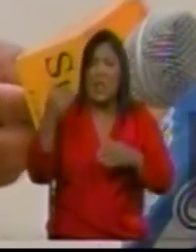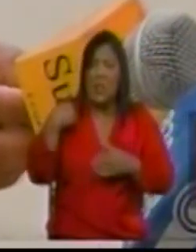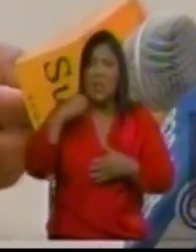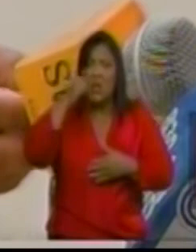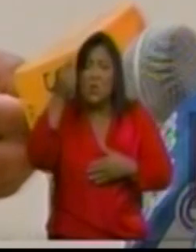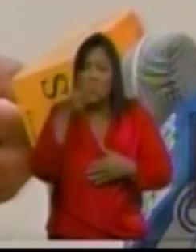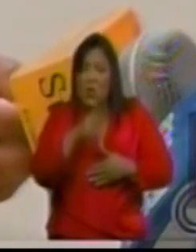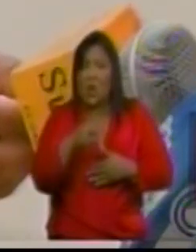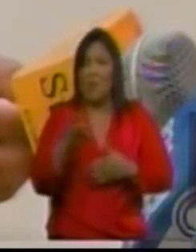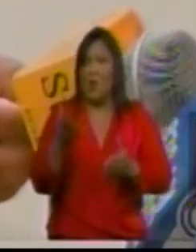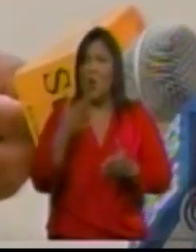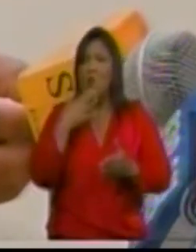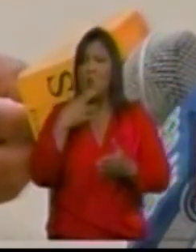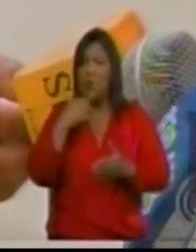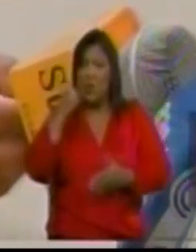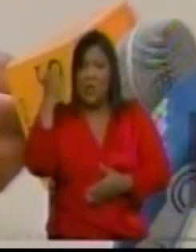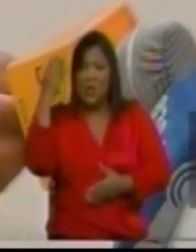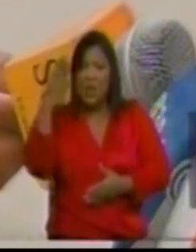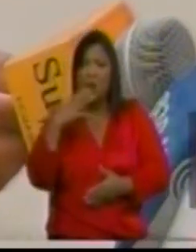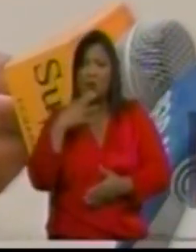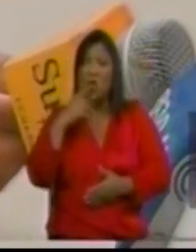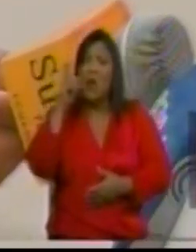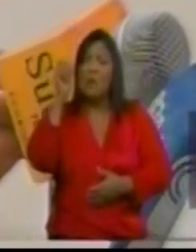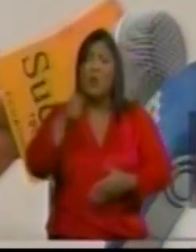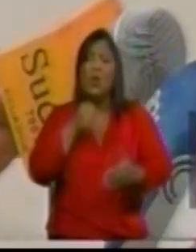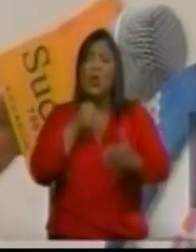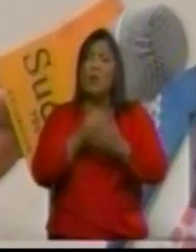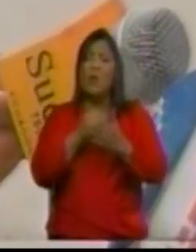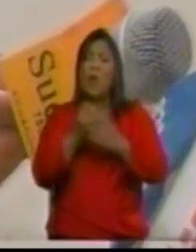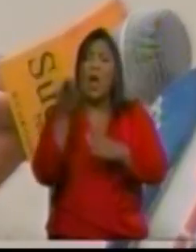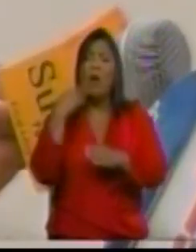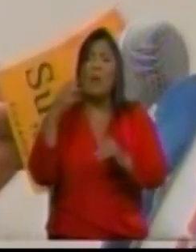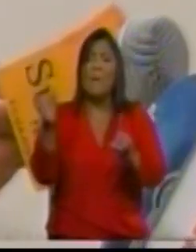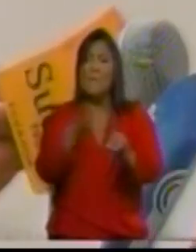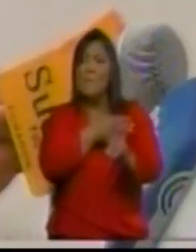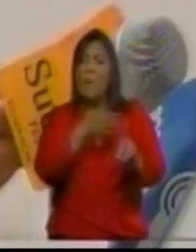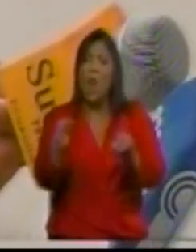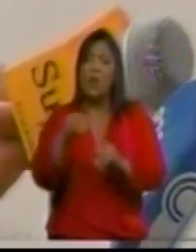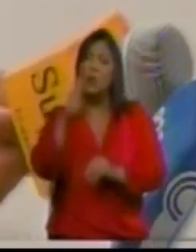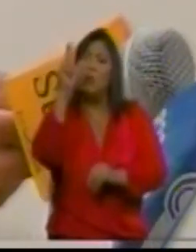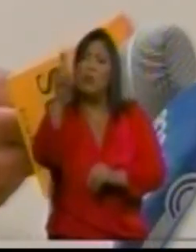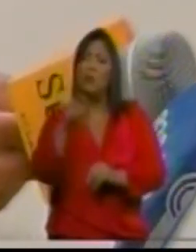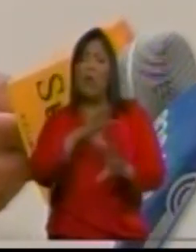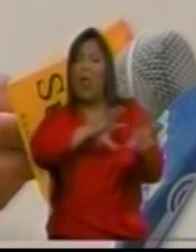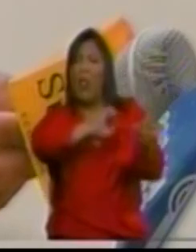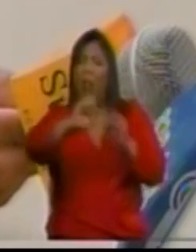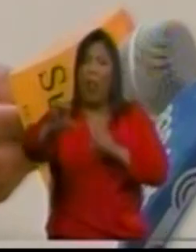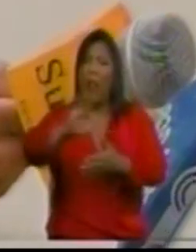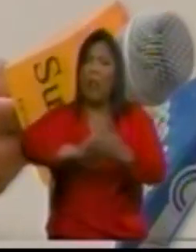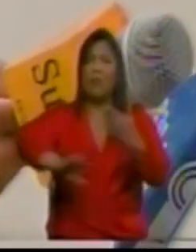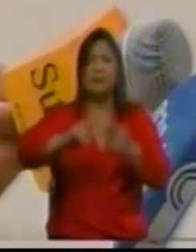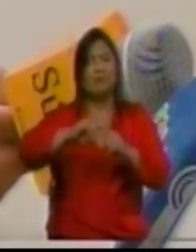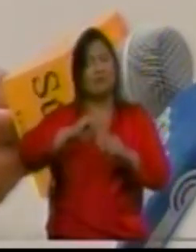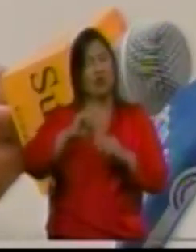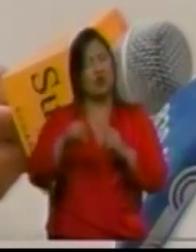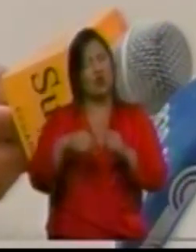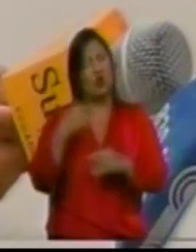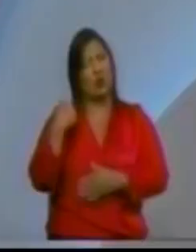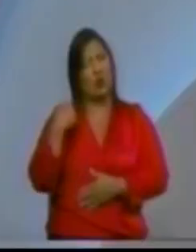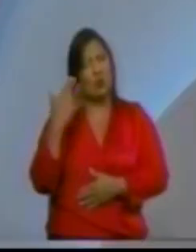saber, ellos no tienen derechos, los periodistas que fueron agredidos también, secuestrados, no tienen derechos. Todos tenemos derechos.